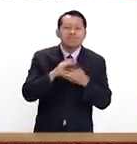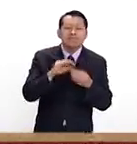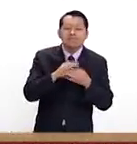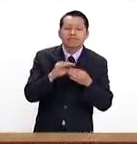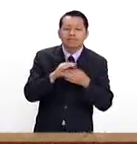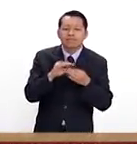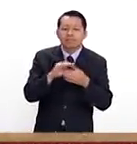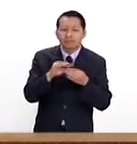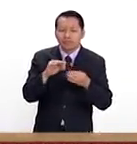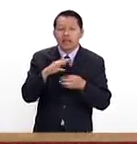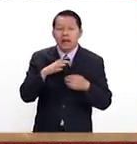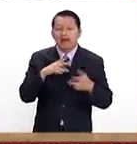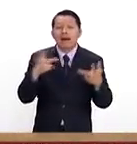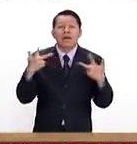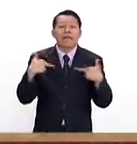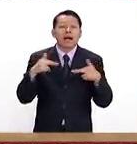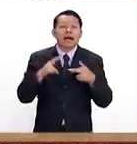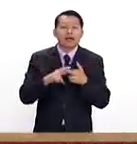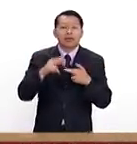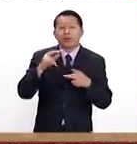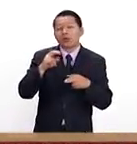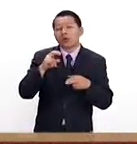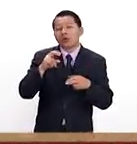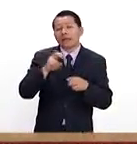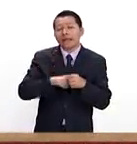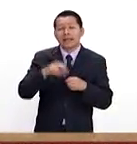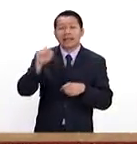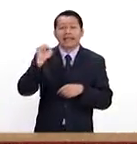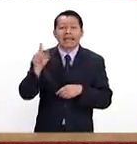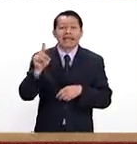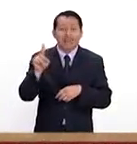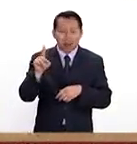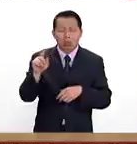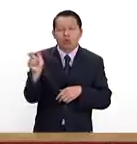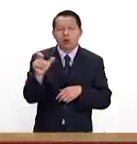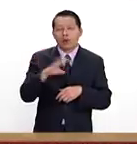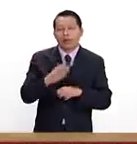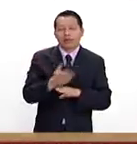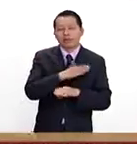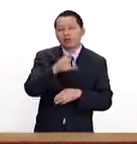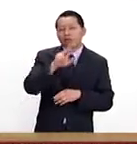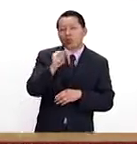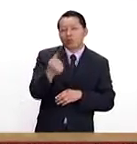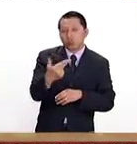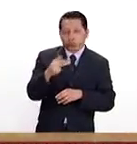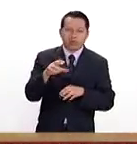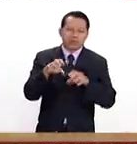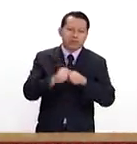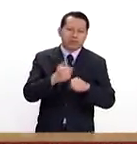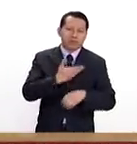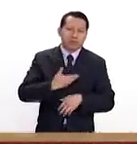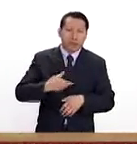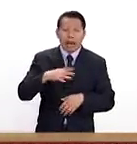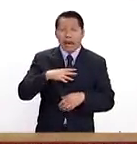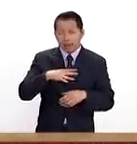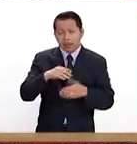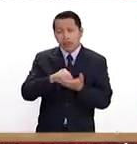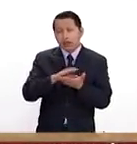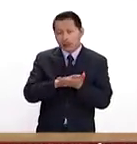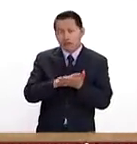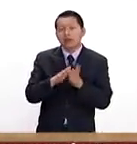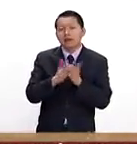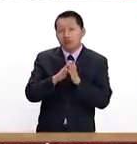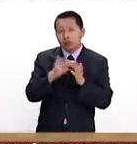Sam Kernell, un profesor de San Diego, cuando Bush entró al poder, publicó un libro muy famoso que se llama El